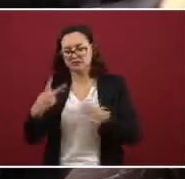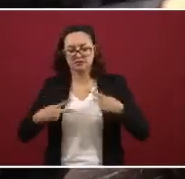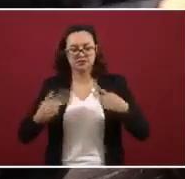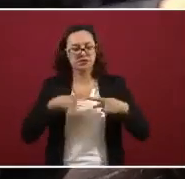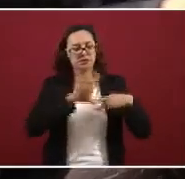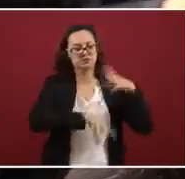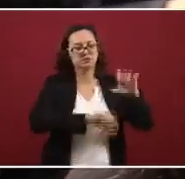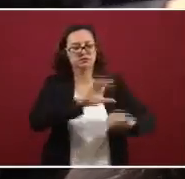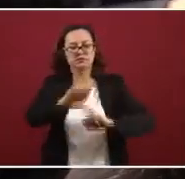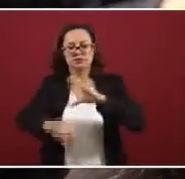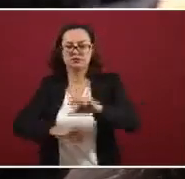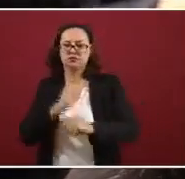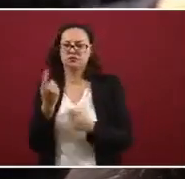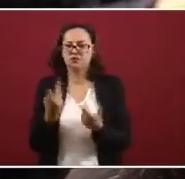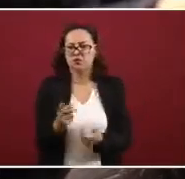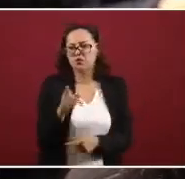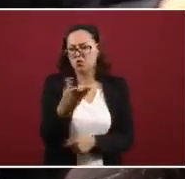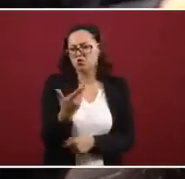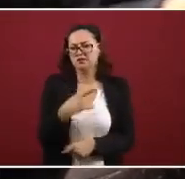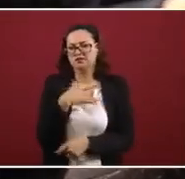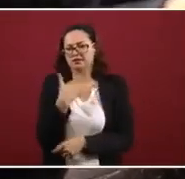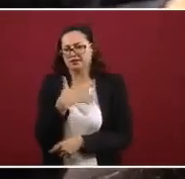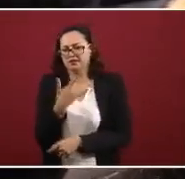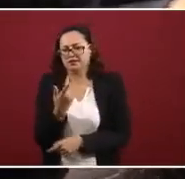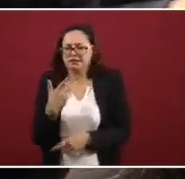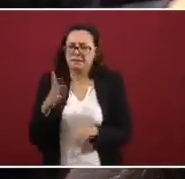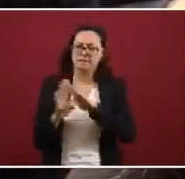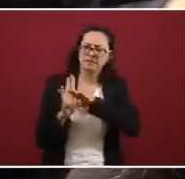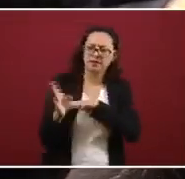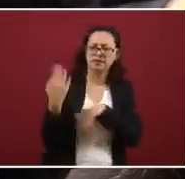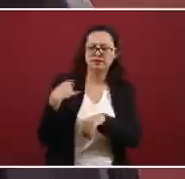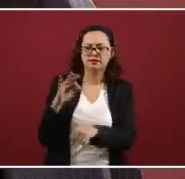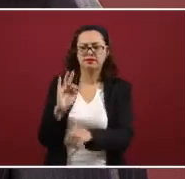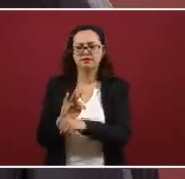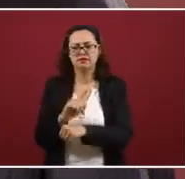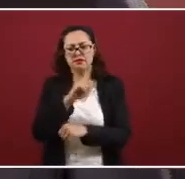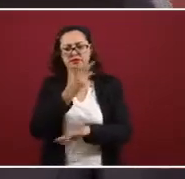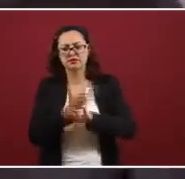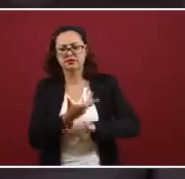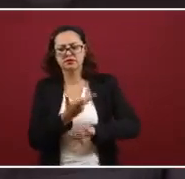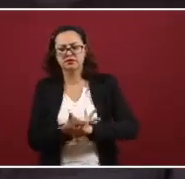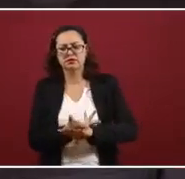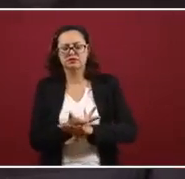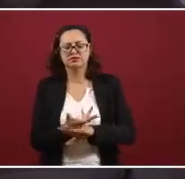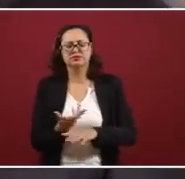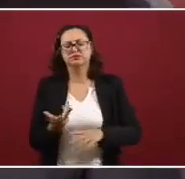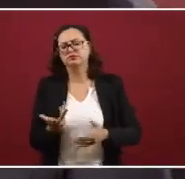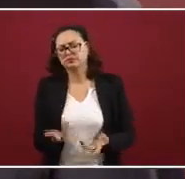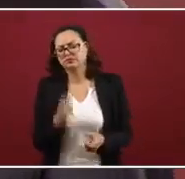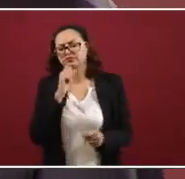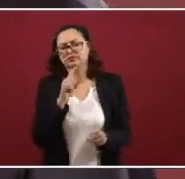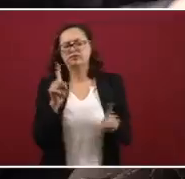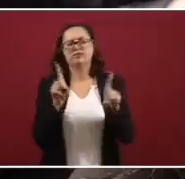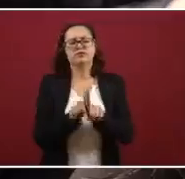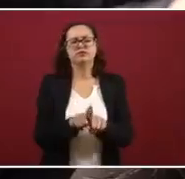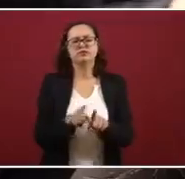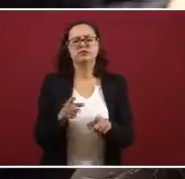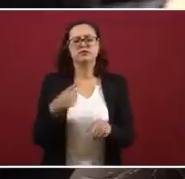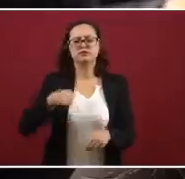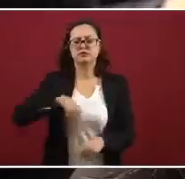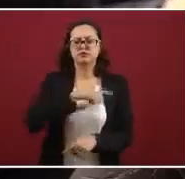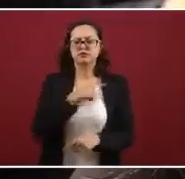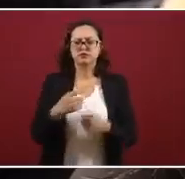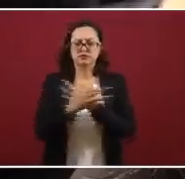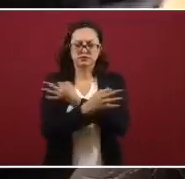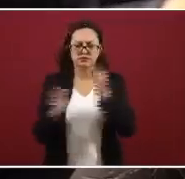Su comentario acerca de esto, usted ha hablado de la defensa de los migrantes en Estados Unidos y también publicamos que